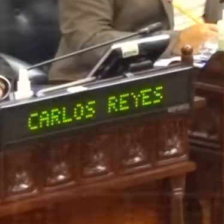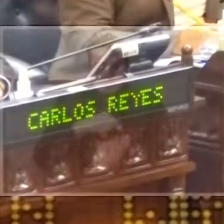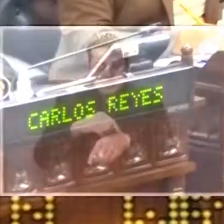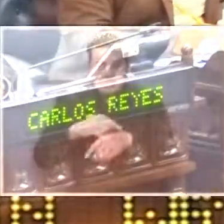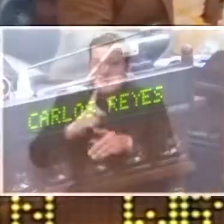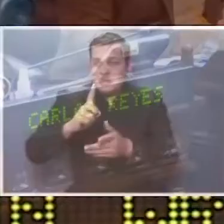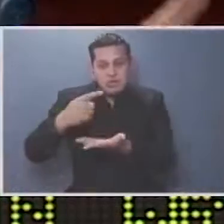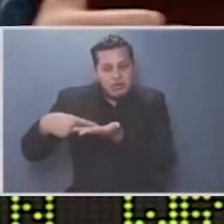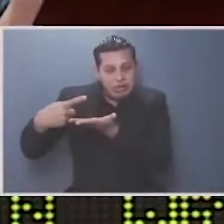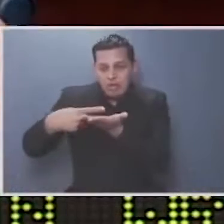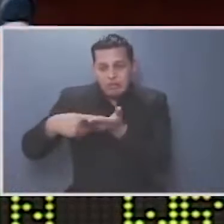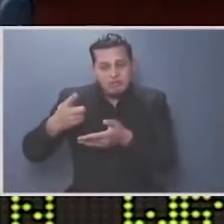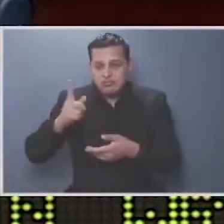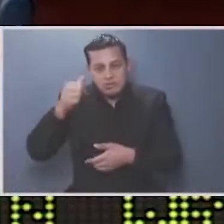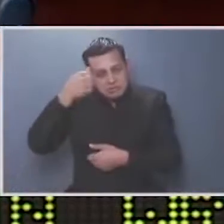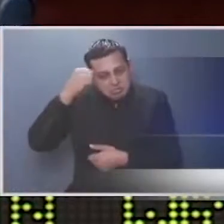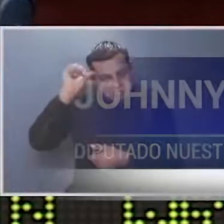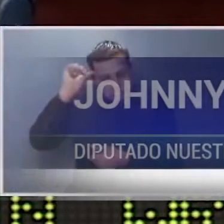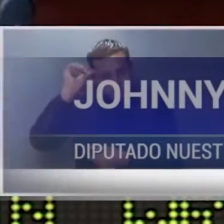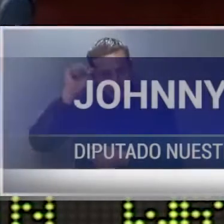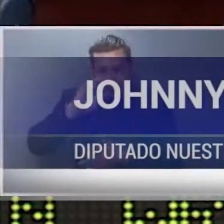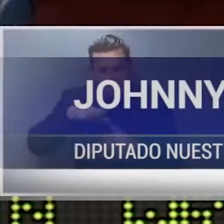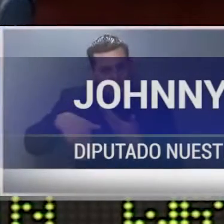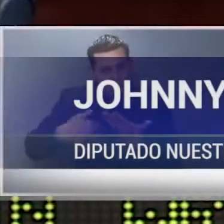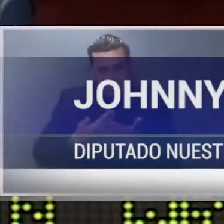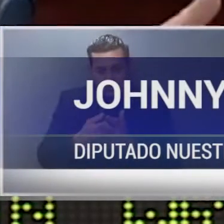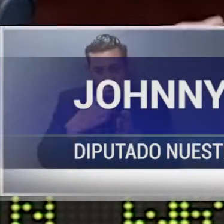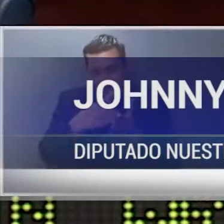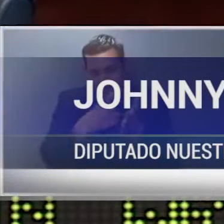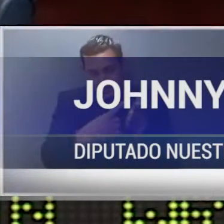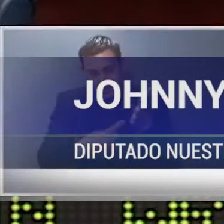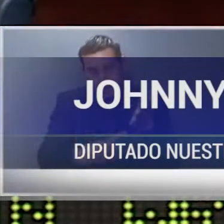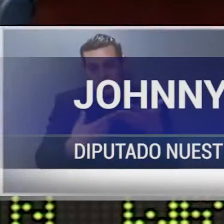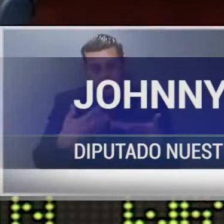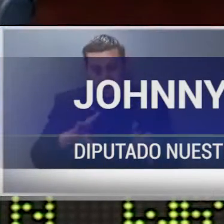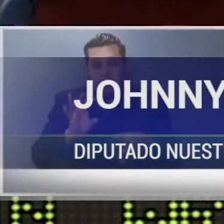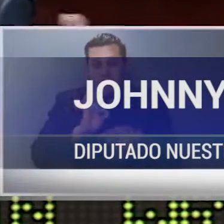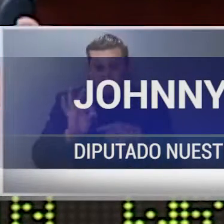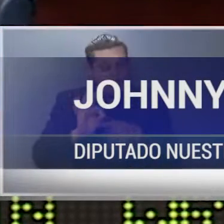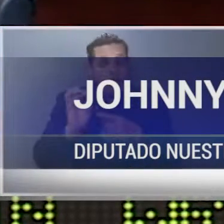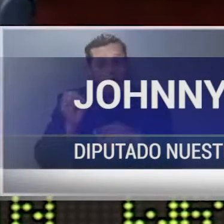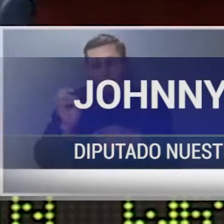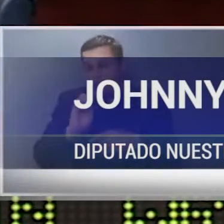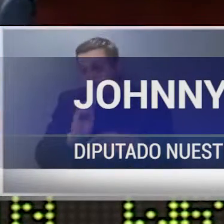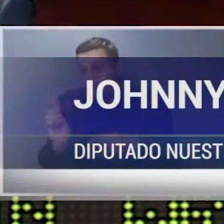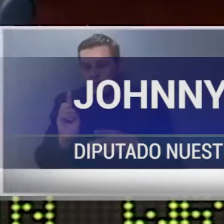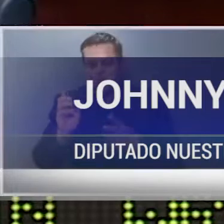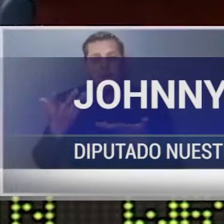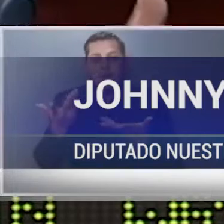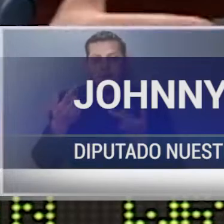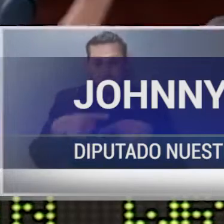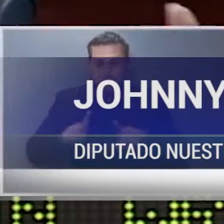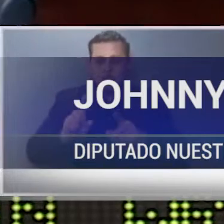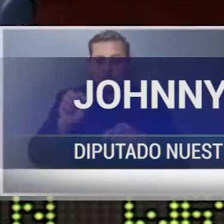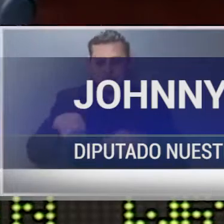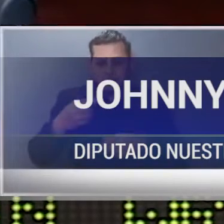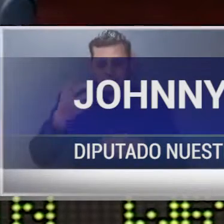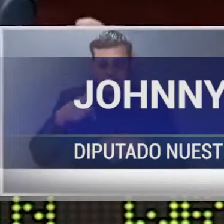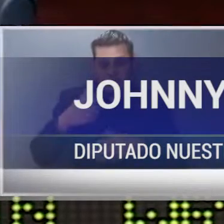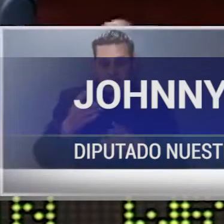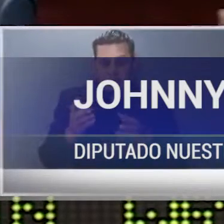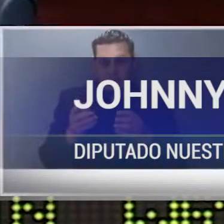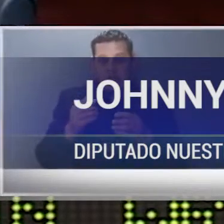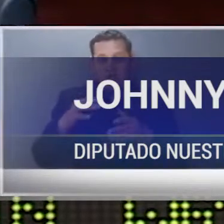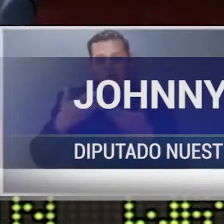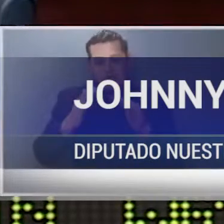previo estudio. Sin analizar la efectividad del decreto, si realmente había funcionado, y en un contexto en donde los casos,